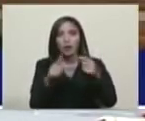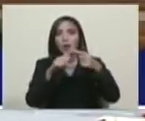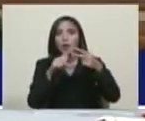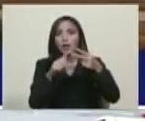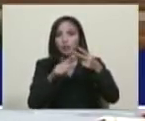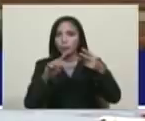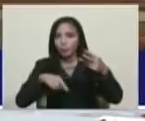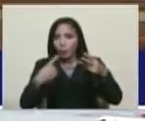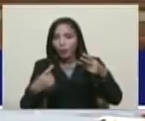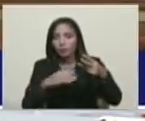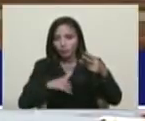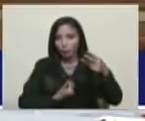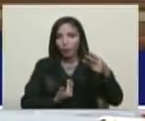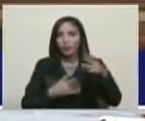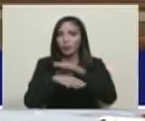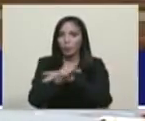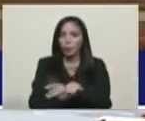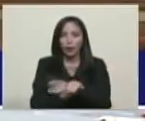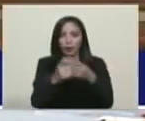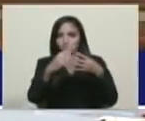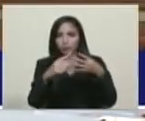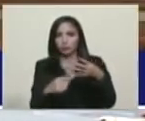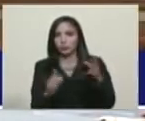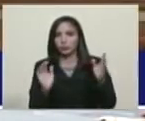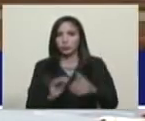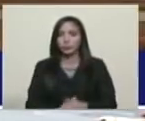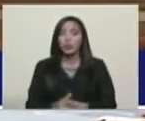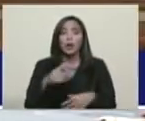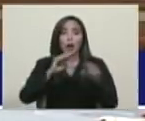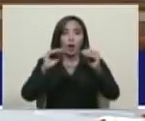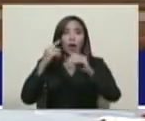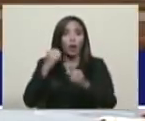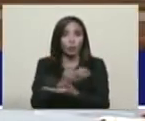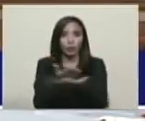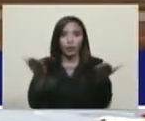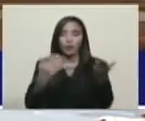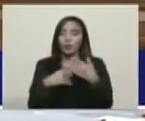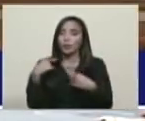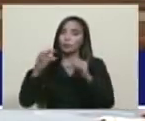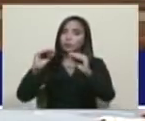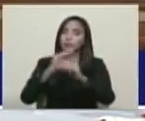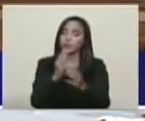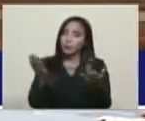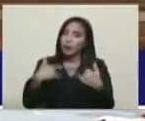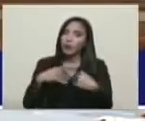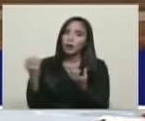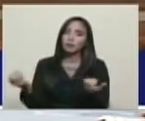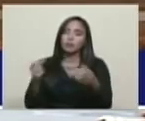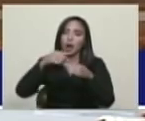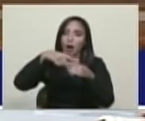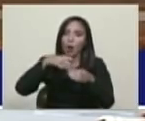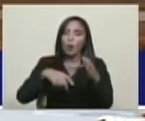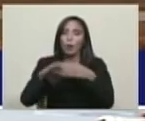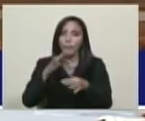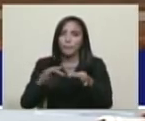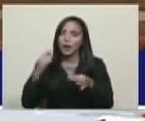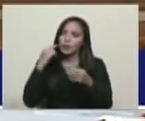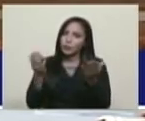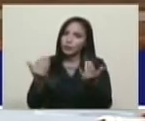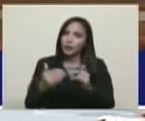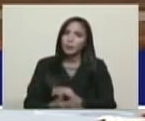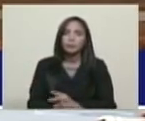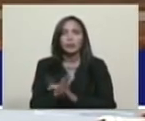obrera, a mis iguales, sí, a mis hermanos y hermanas de clase. Les hago un llamado, invierta